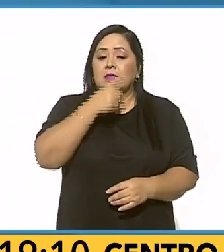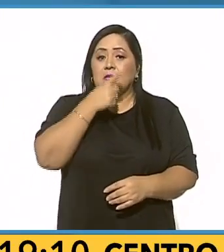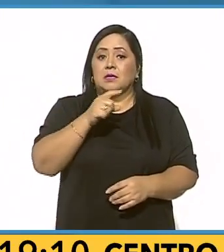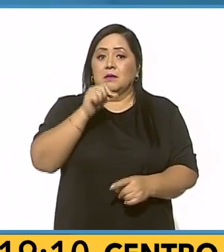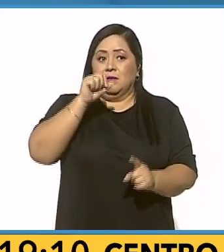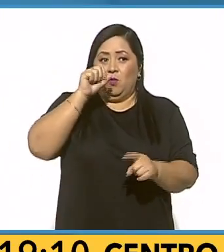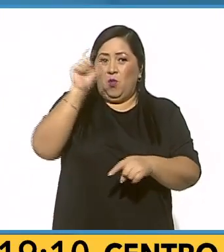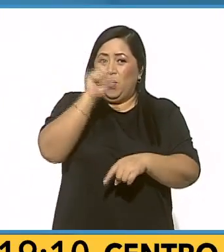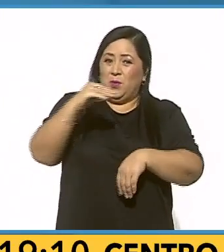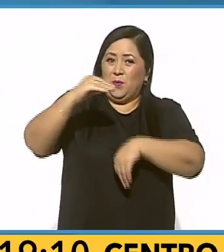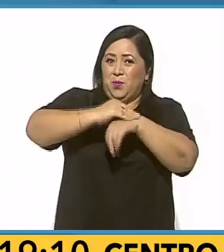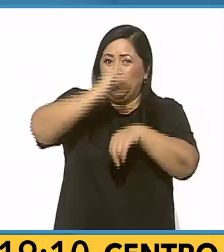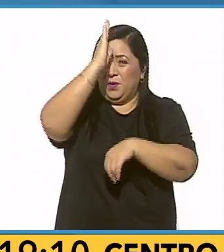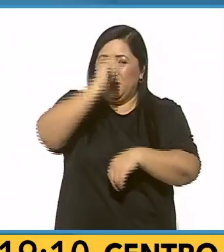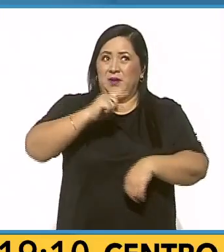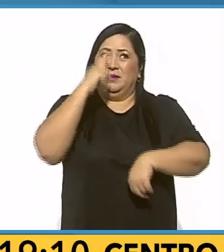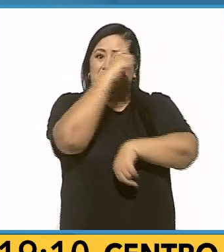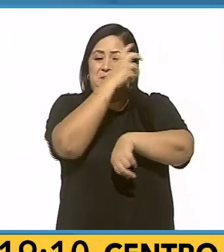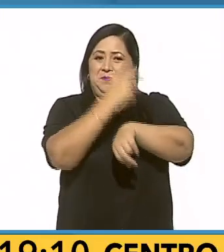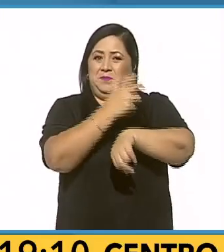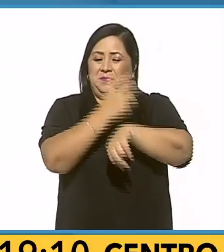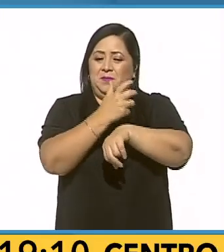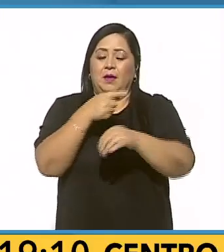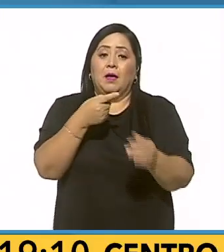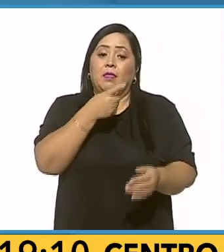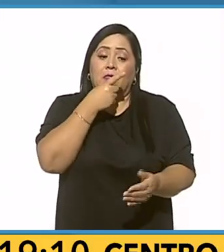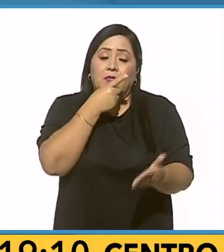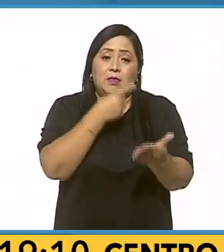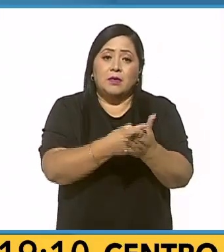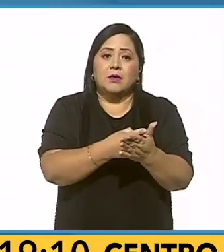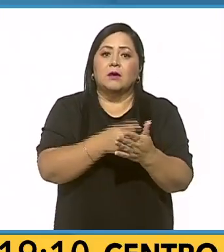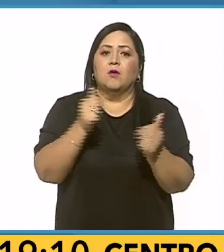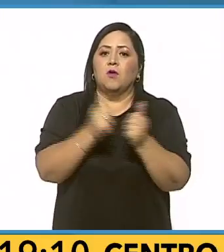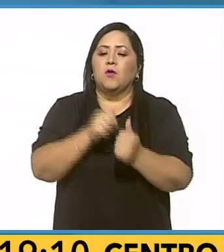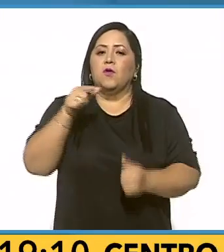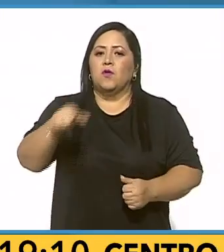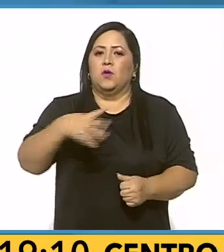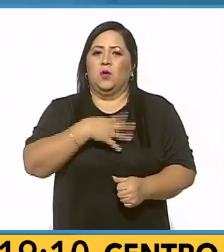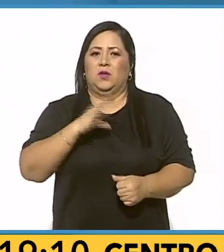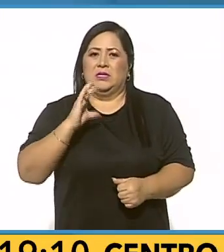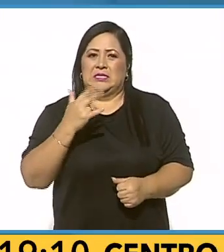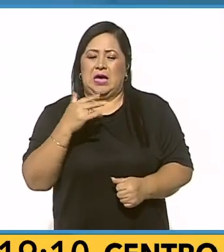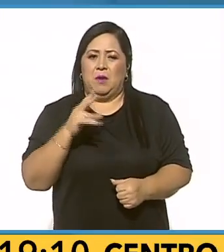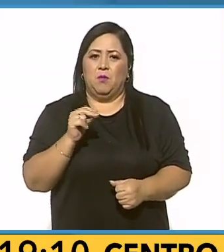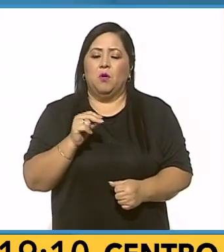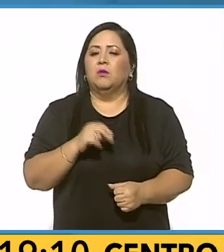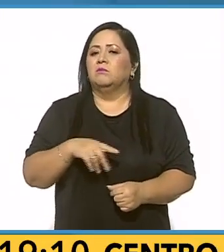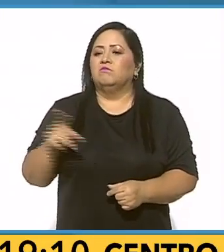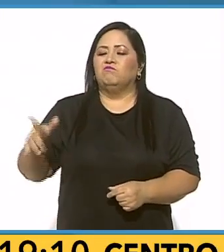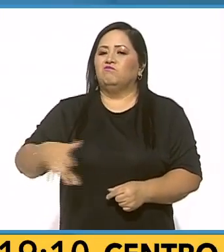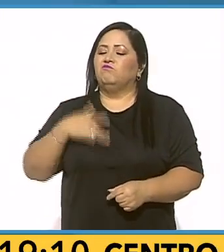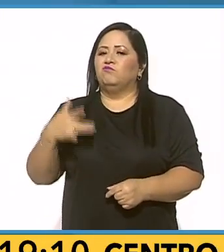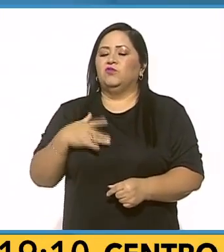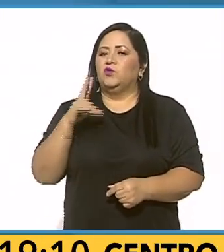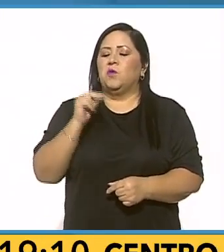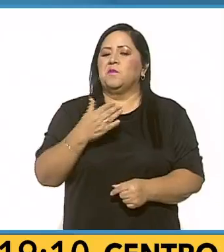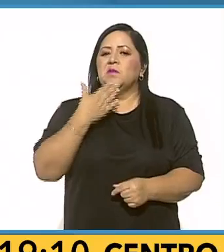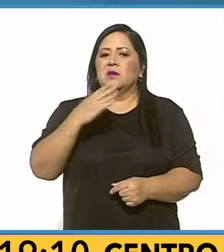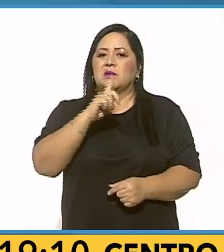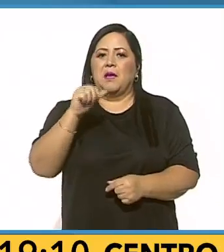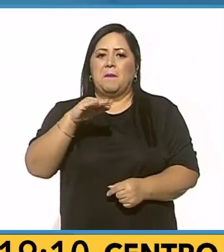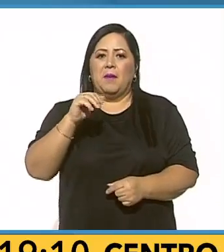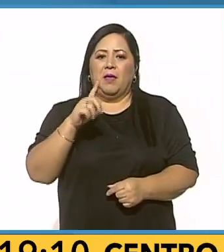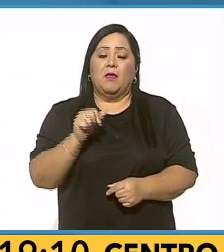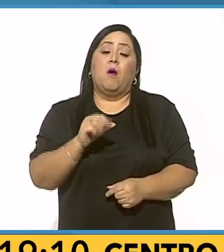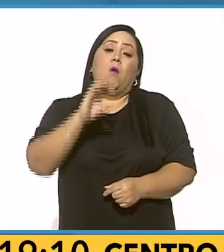propio acuerdo que la justicia estadounidense había establecido con Ovidio Guzmán no le favorecía tanto al Mayo